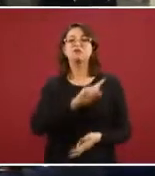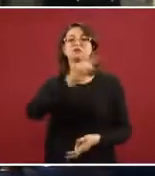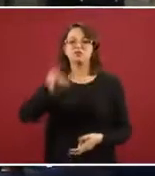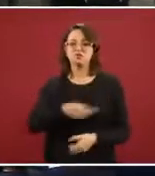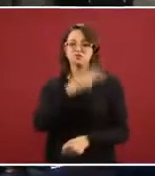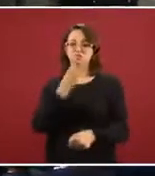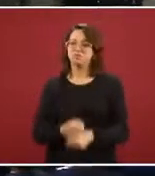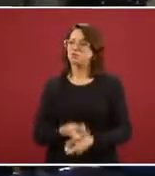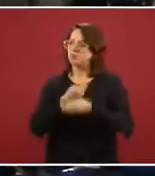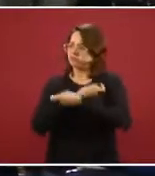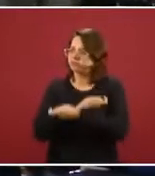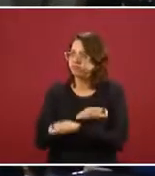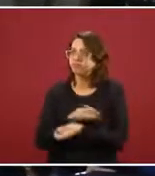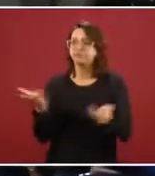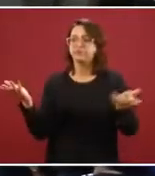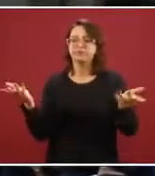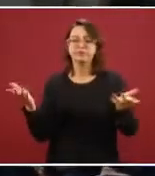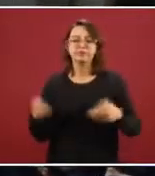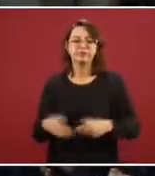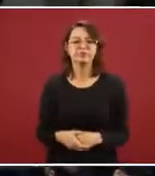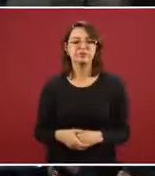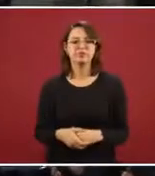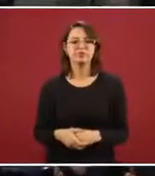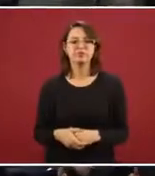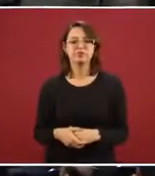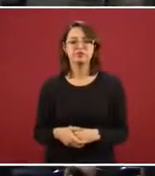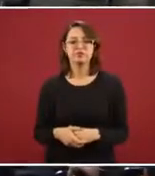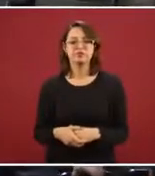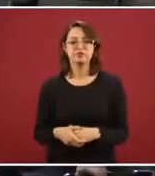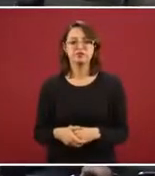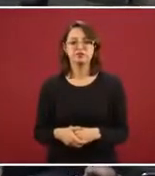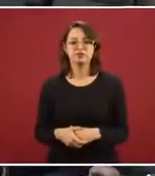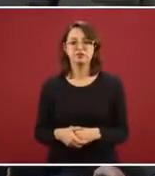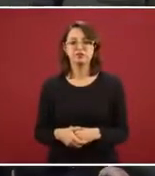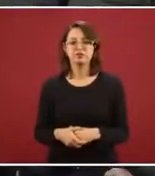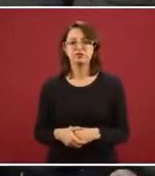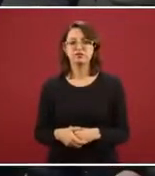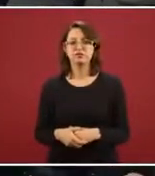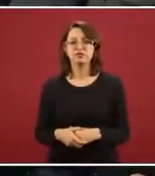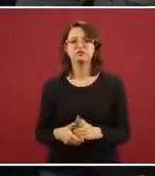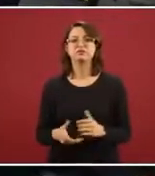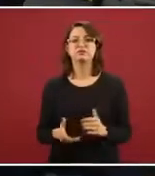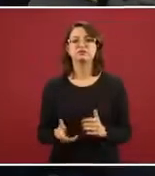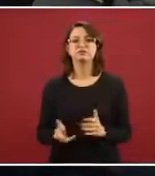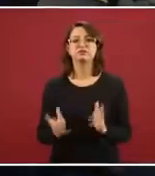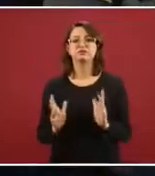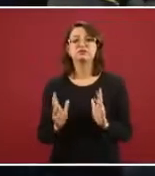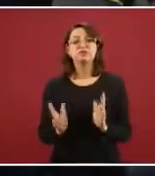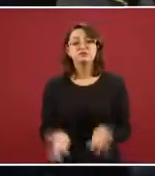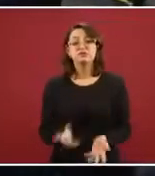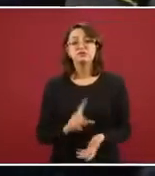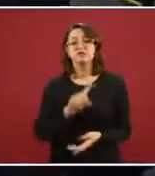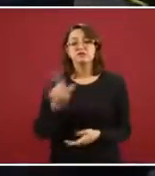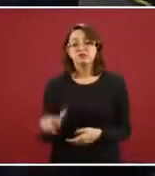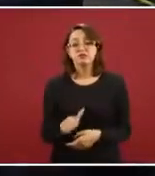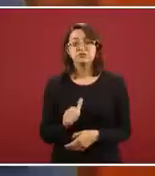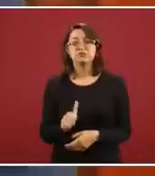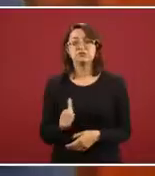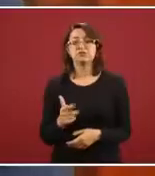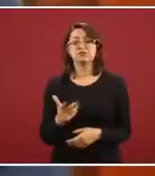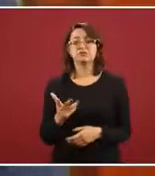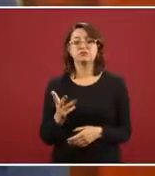distribuir y que empecemos ya a olvidarnos